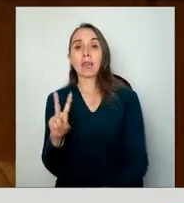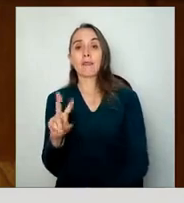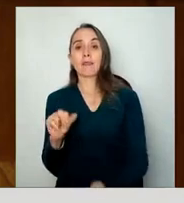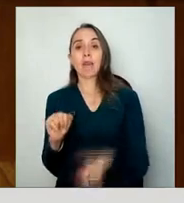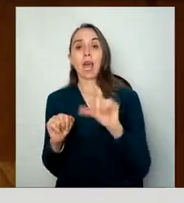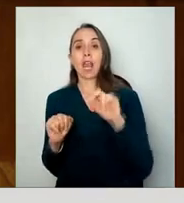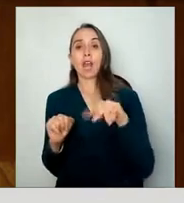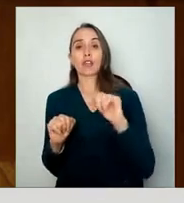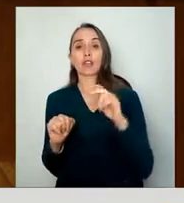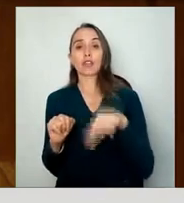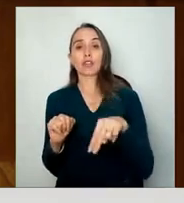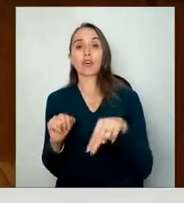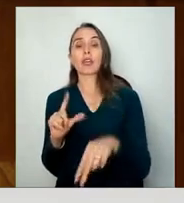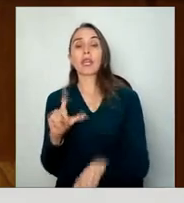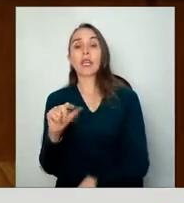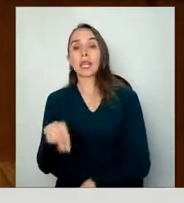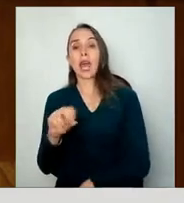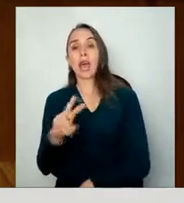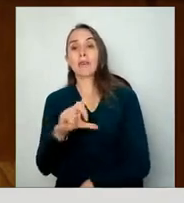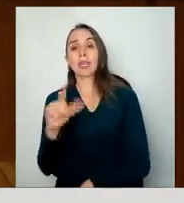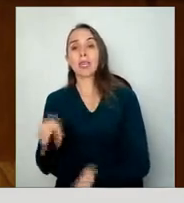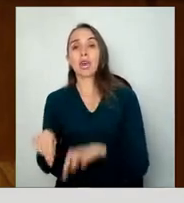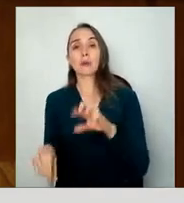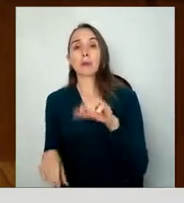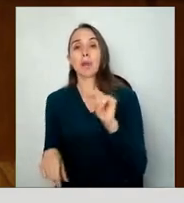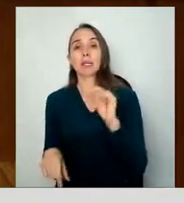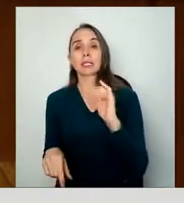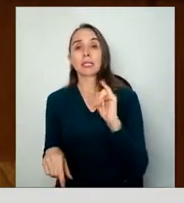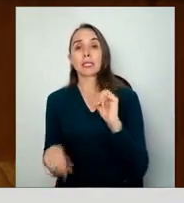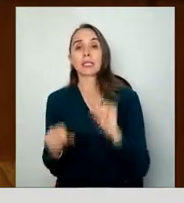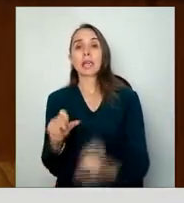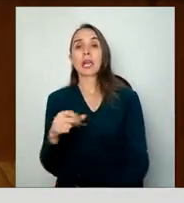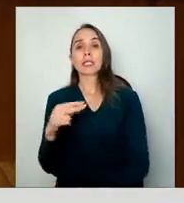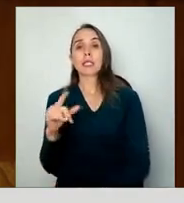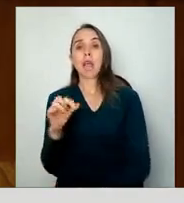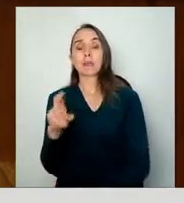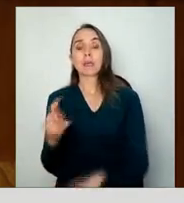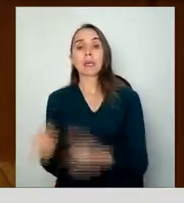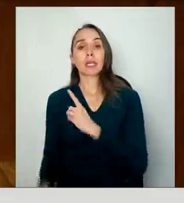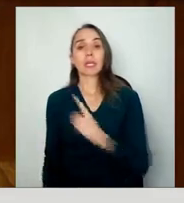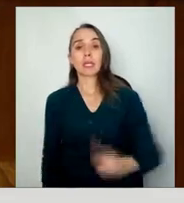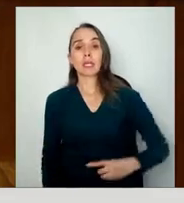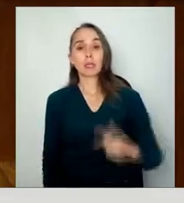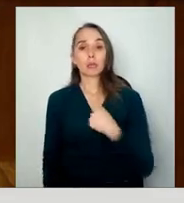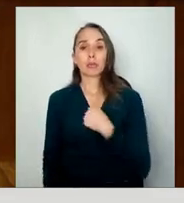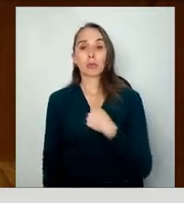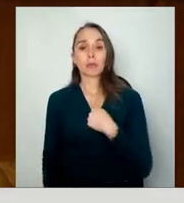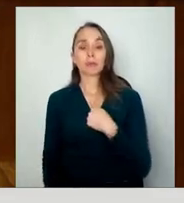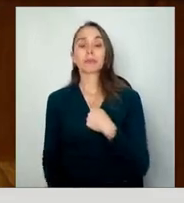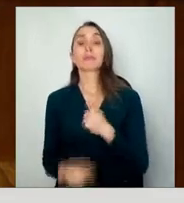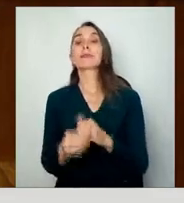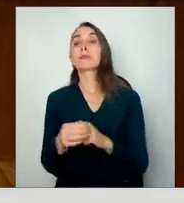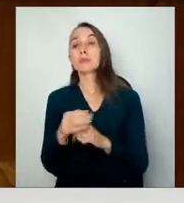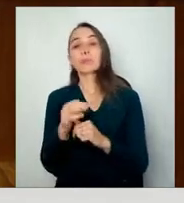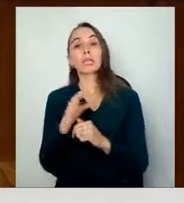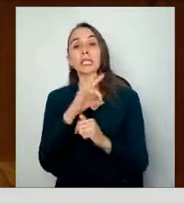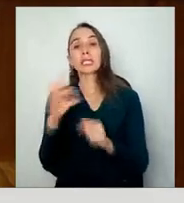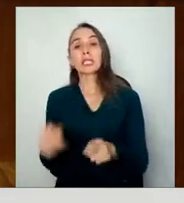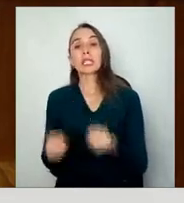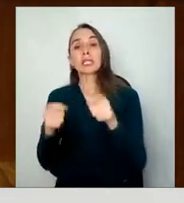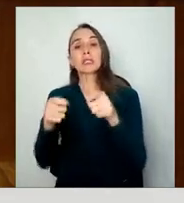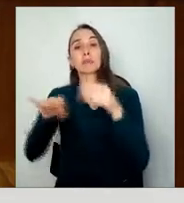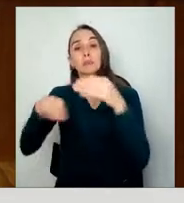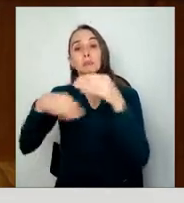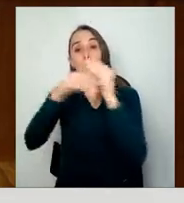navellán Placencia chalper y el diputado que habla cabe consignar que no hubo indicaciones rechazadas tampoco